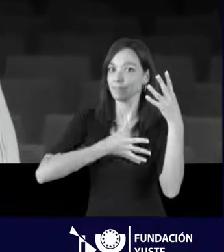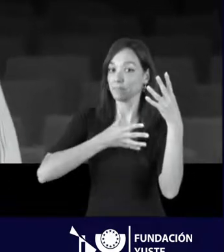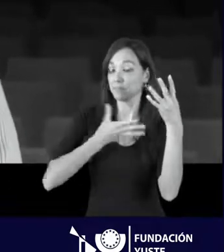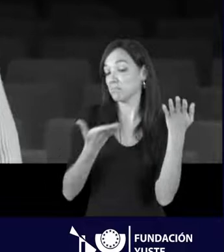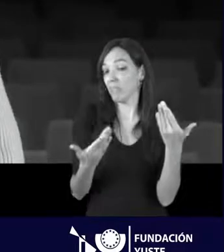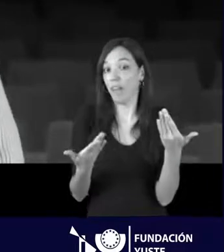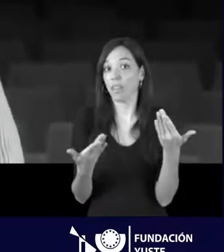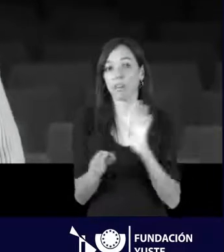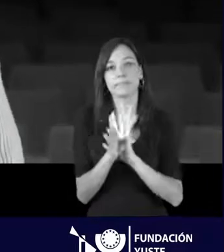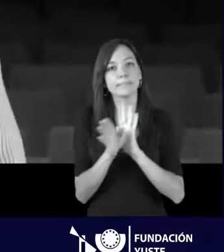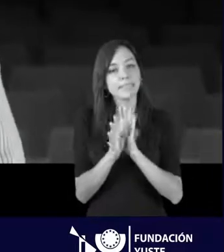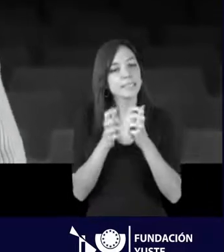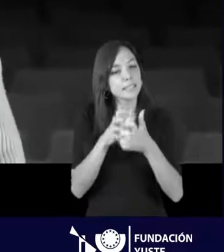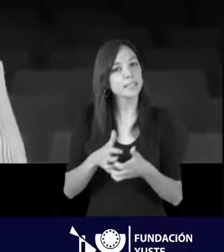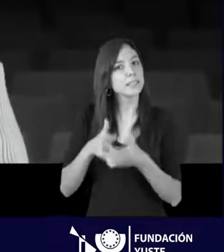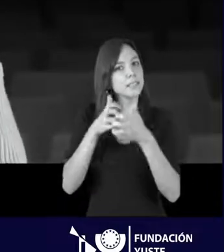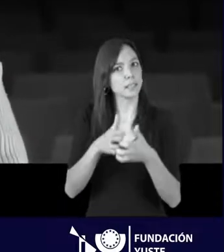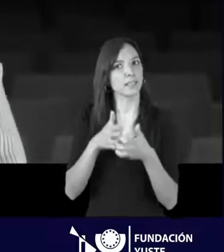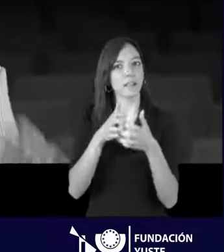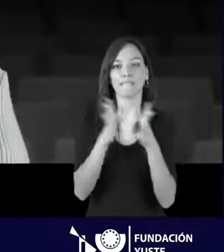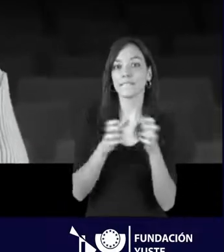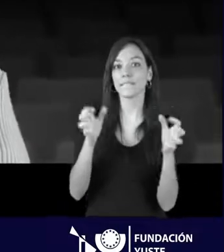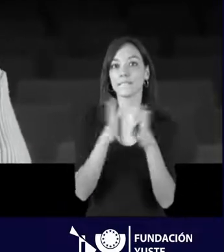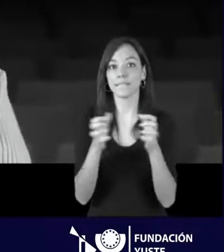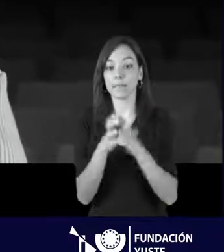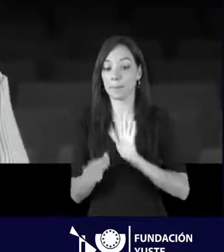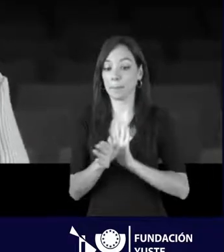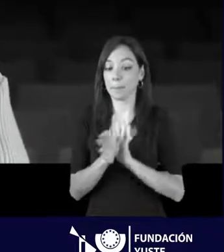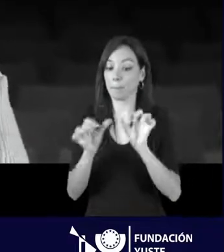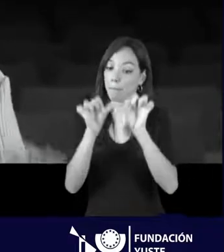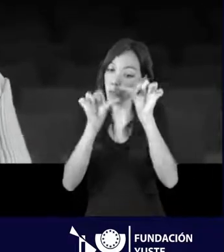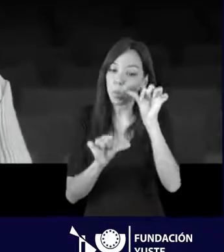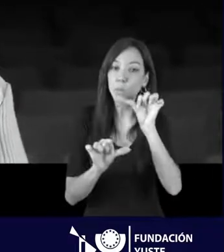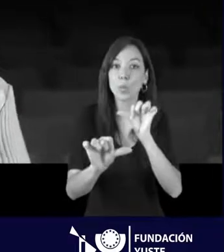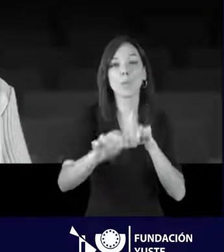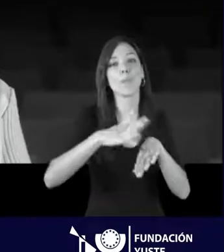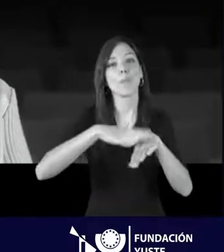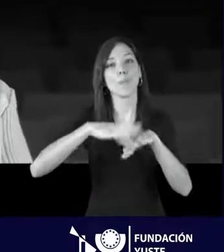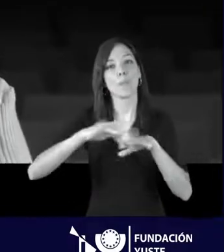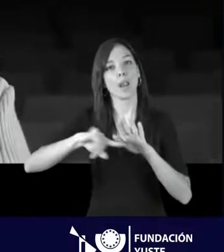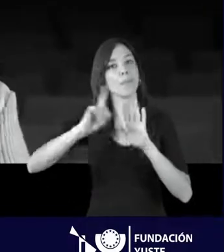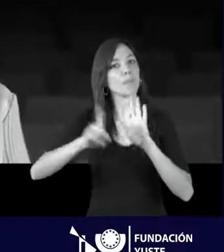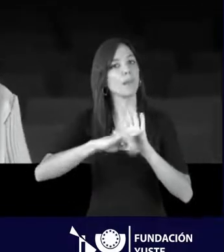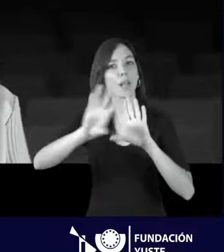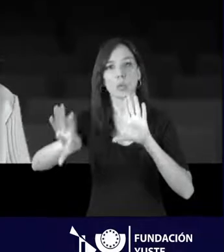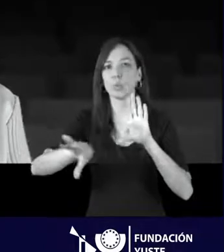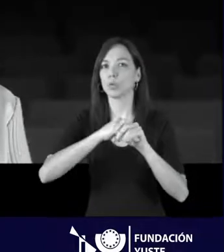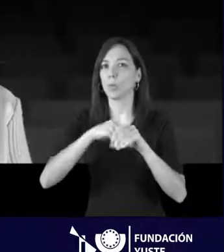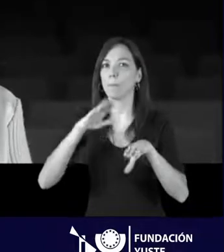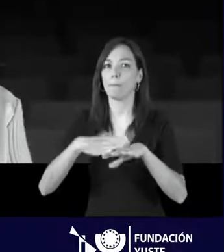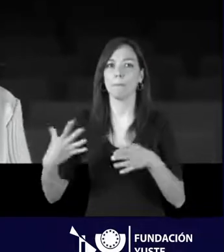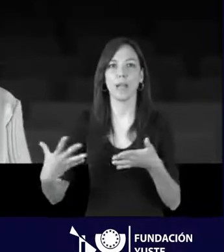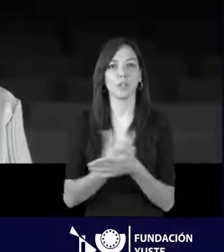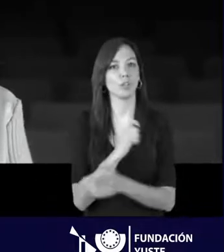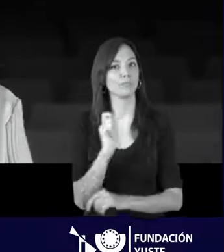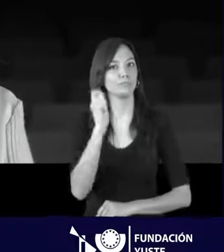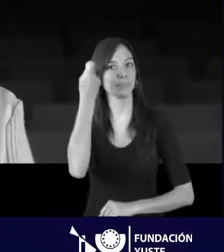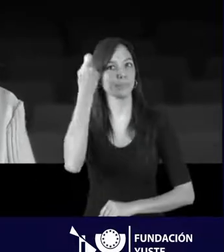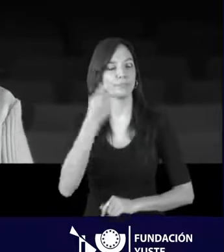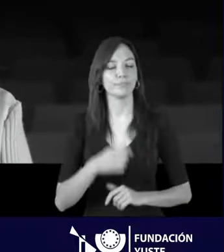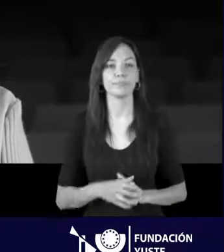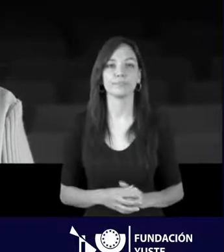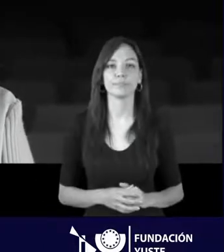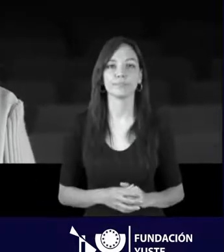y y nada y seguir con mucha lucha Y impetud para tener una plena inclusión para